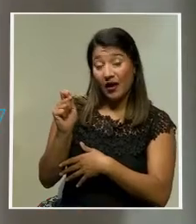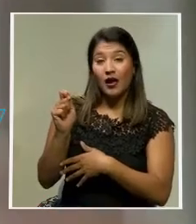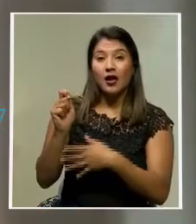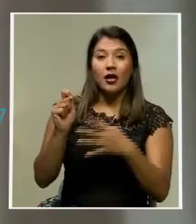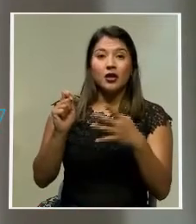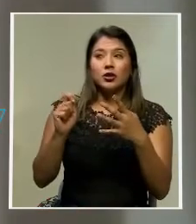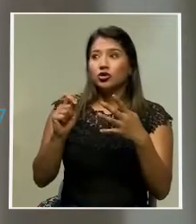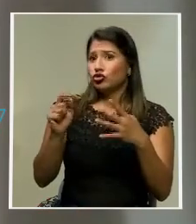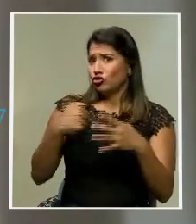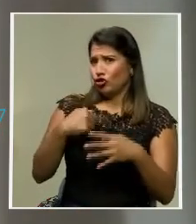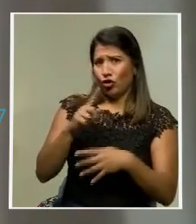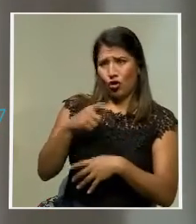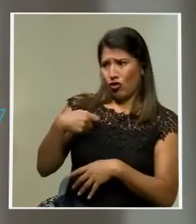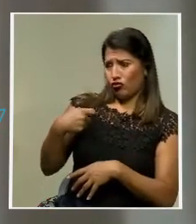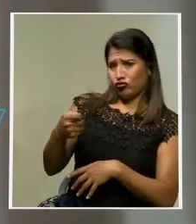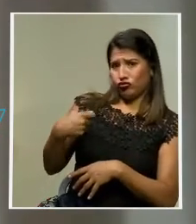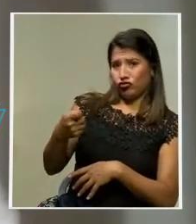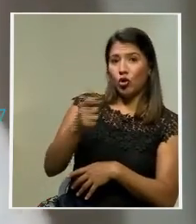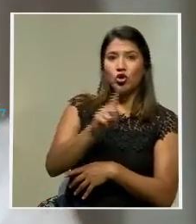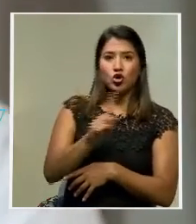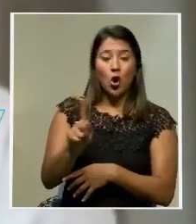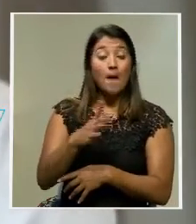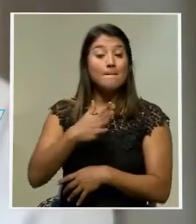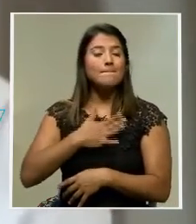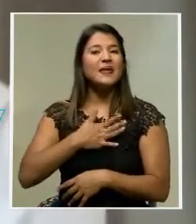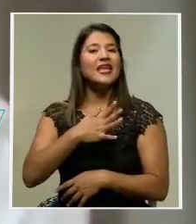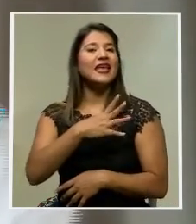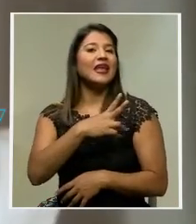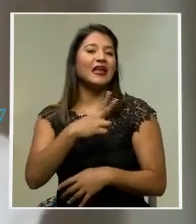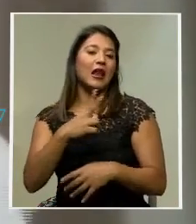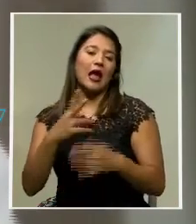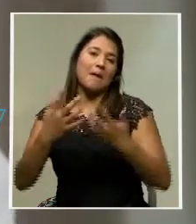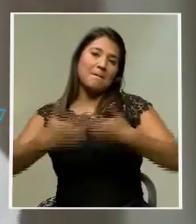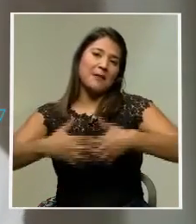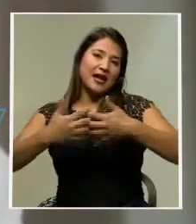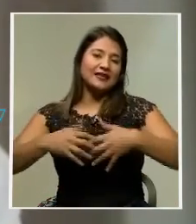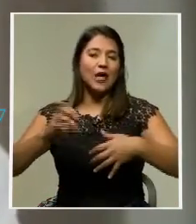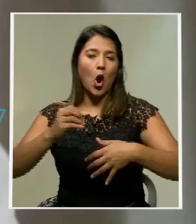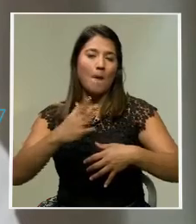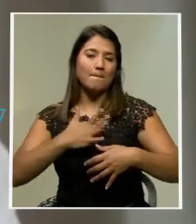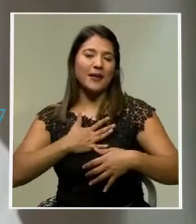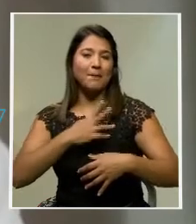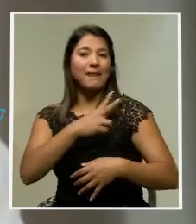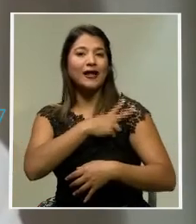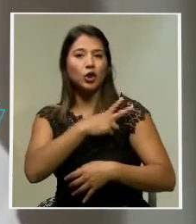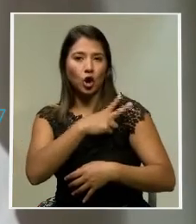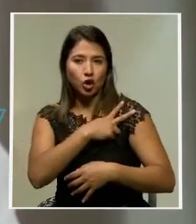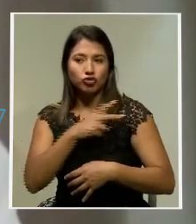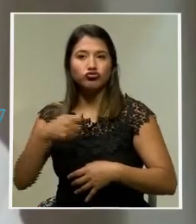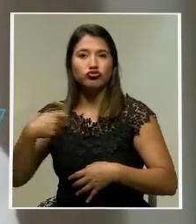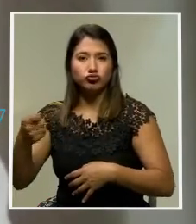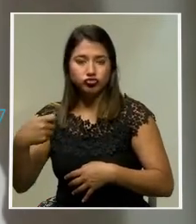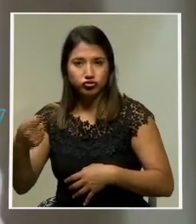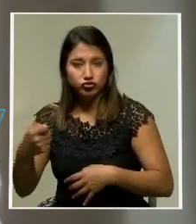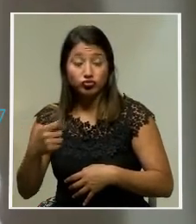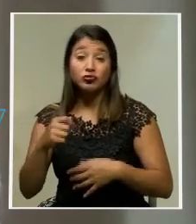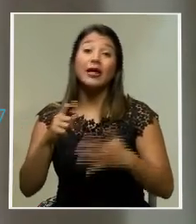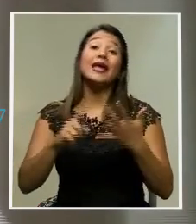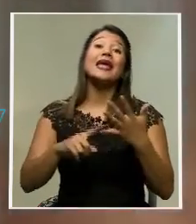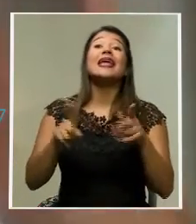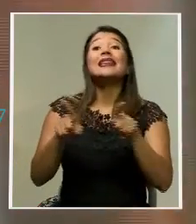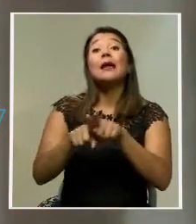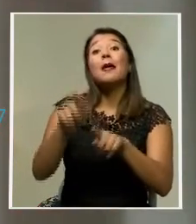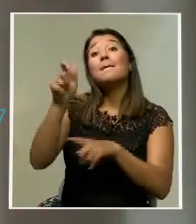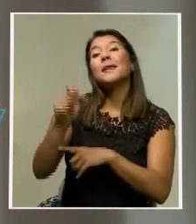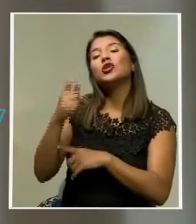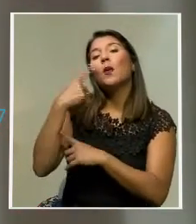aporto nada, sino que es el patrono el que aporta los recursos, y también puedo puedo tener una pensión que la heredé,